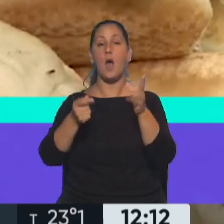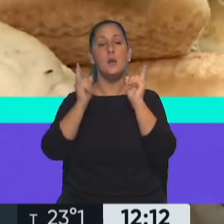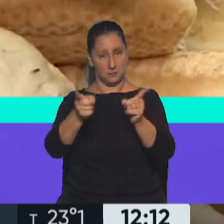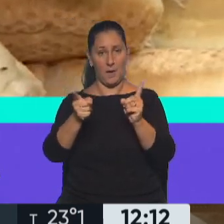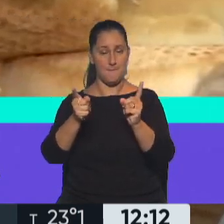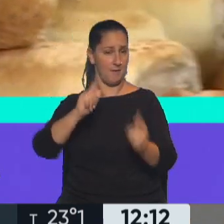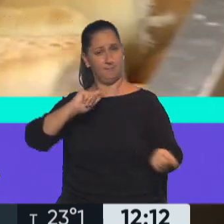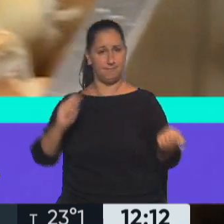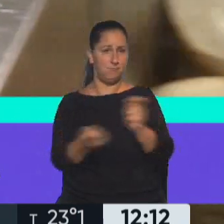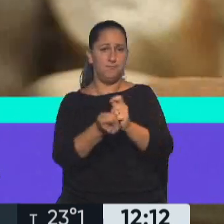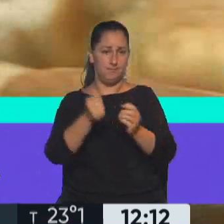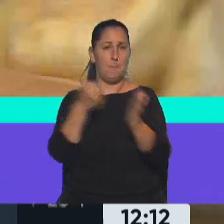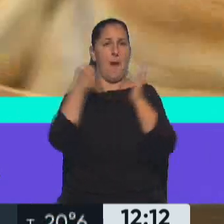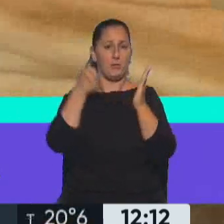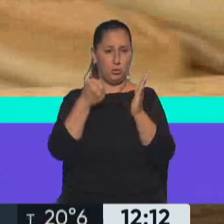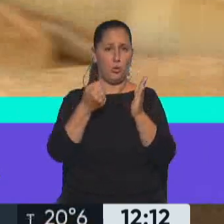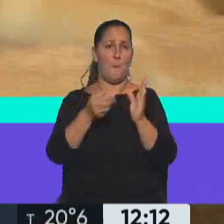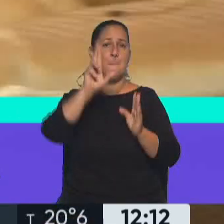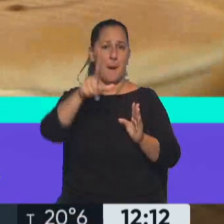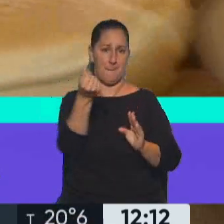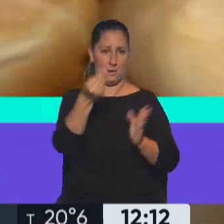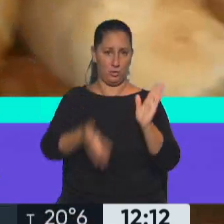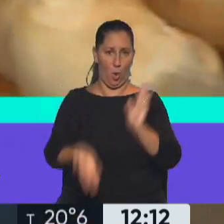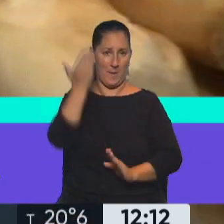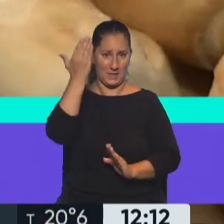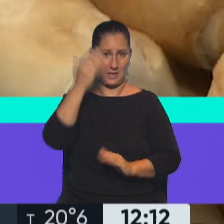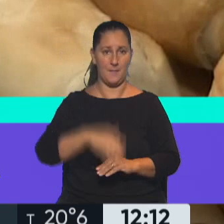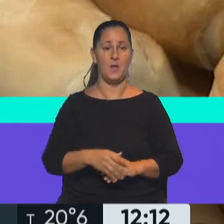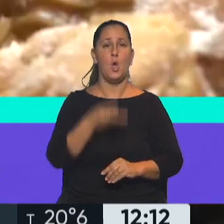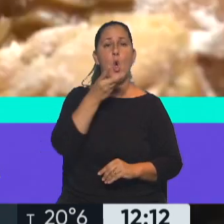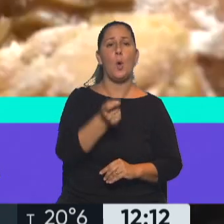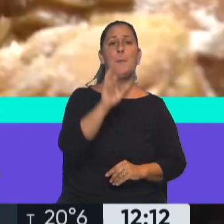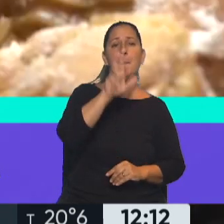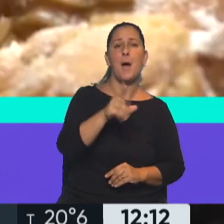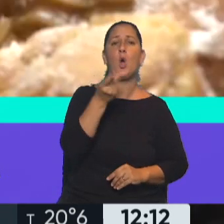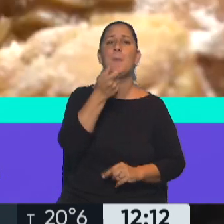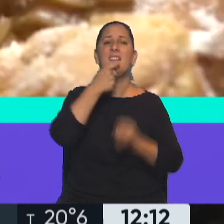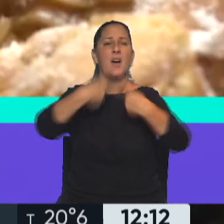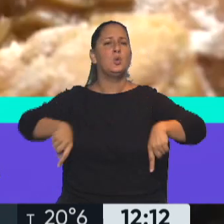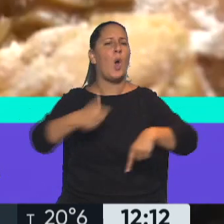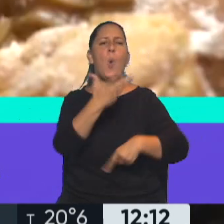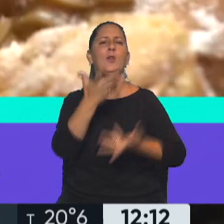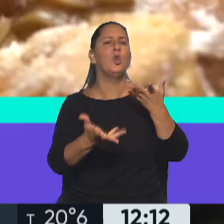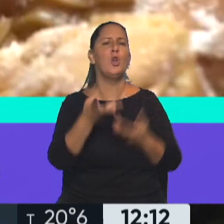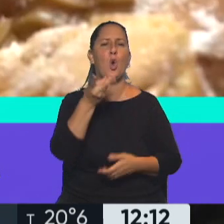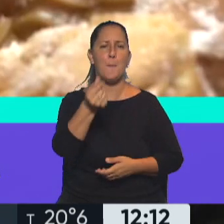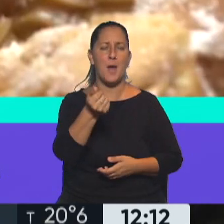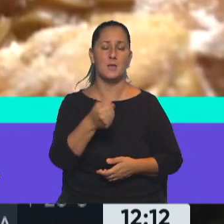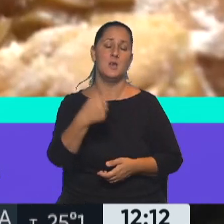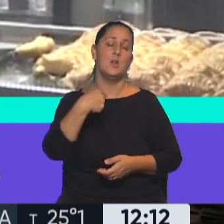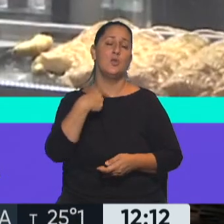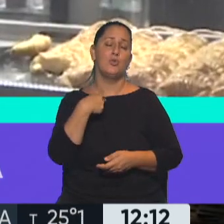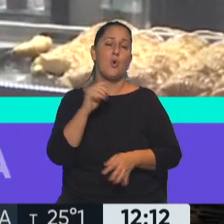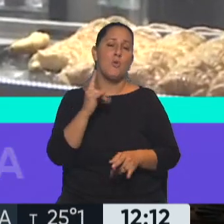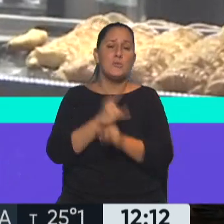impactar directamente también en la suba del pan. Cuando compras pan o facturas, ¿cuántos kilos compras? Yo vengo generalmente a